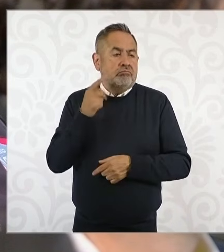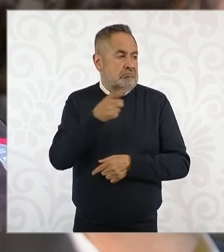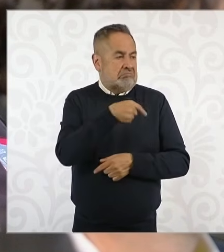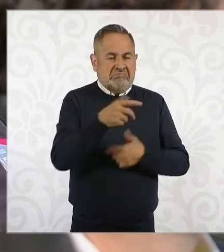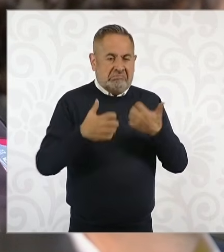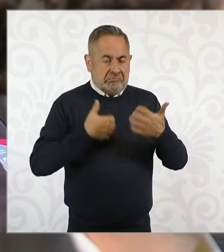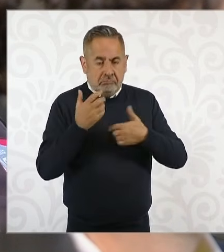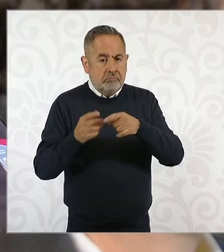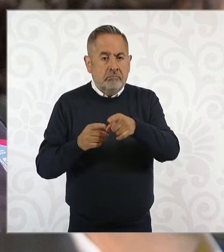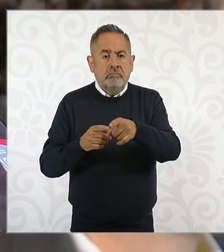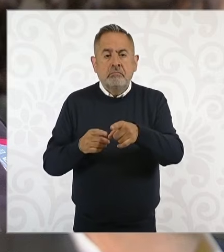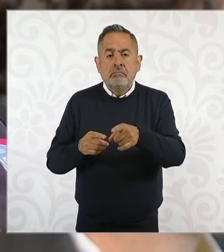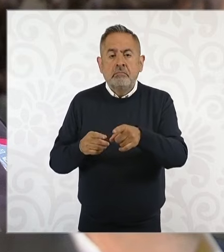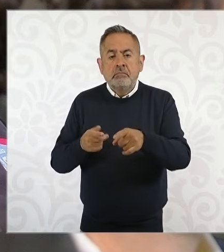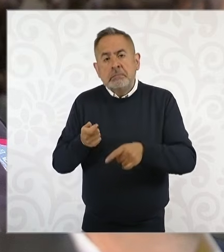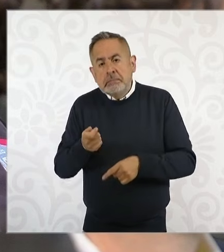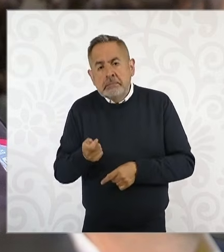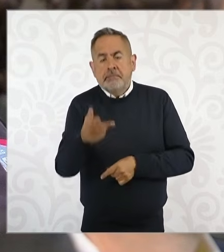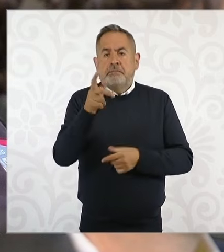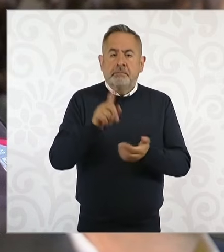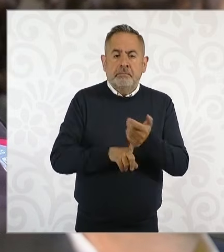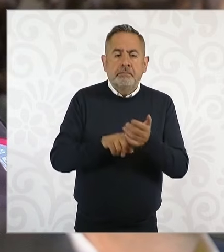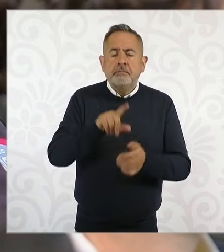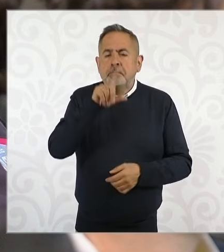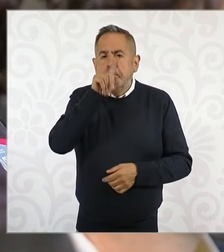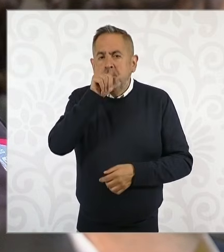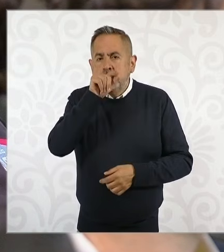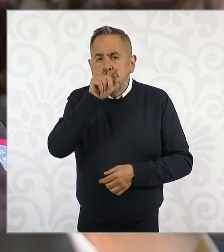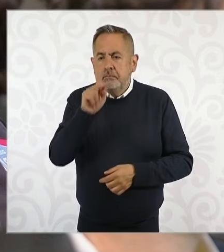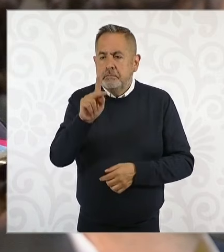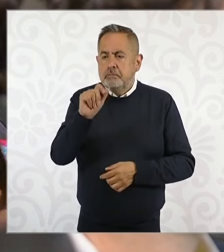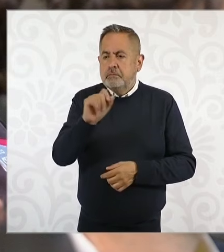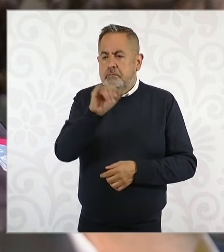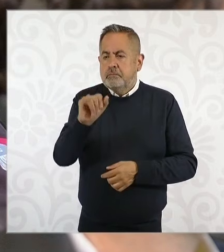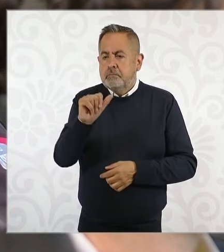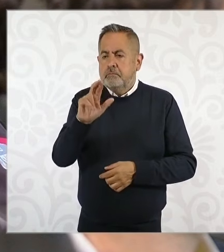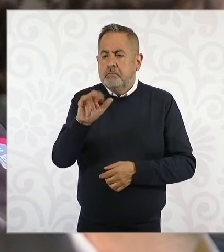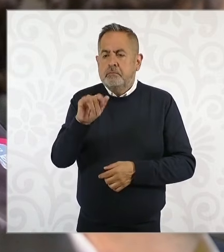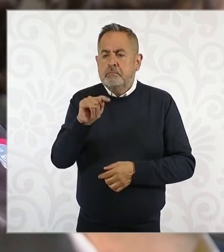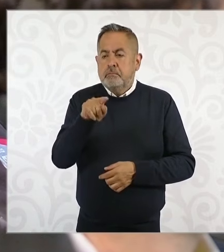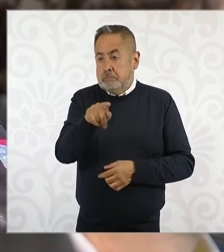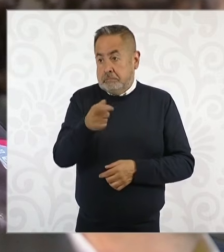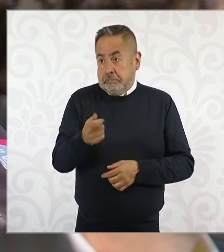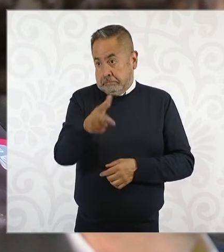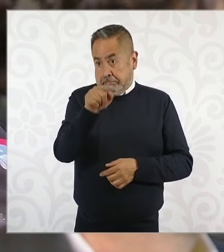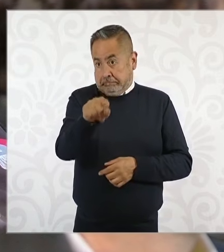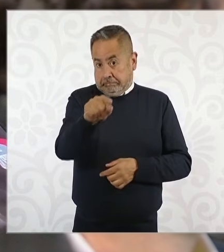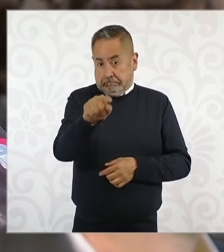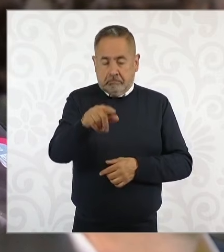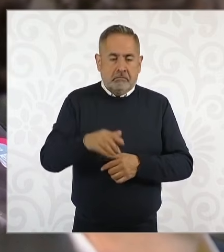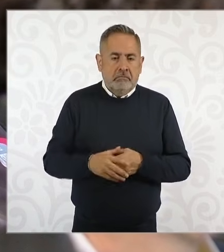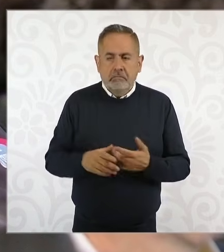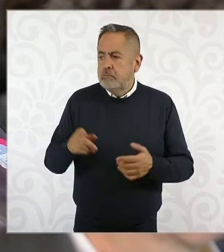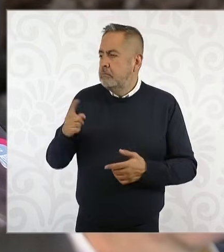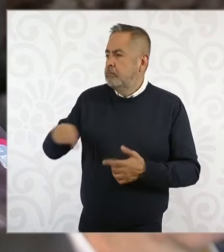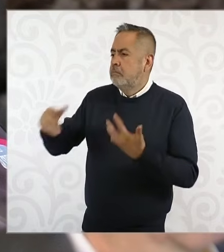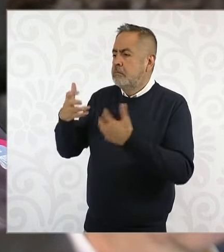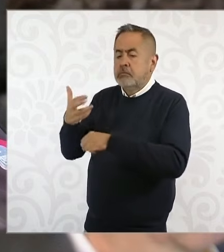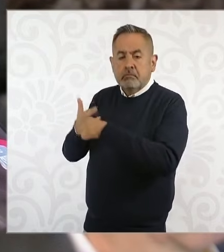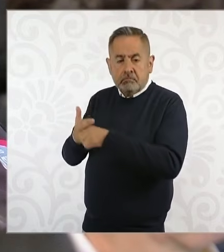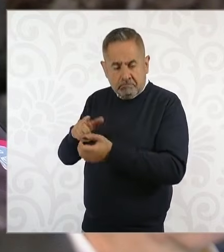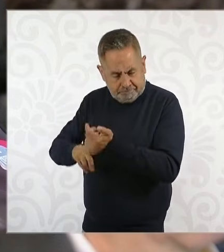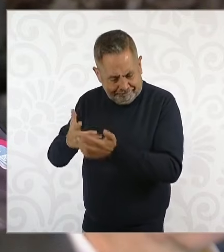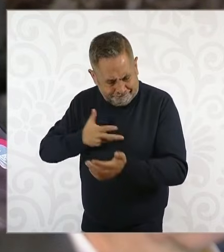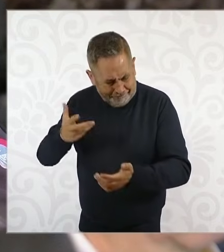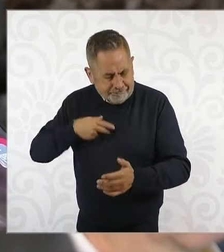molestan, al que le dicen el Pajarito, muy conocido ya en el Estado de México. Los empresarios extorsionados aseguran tener